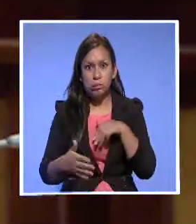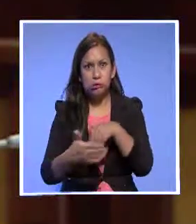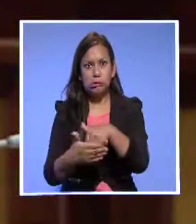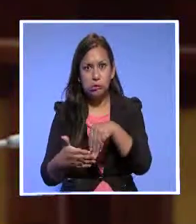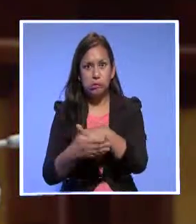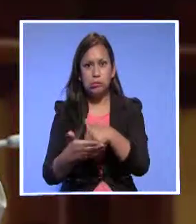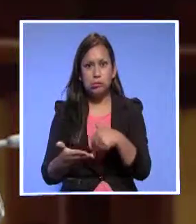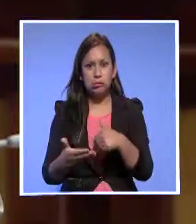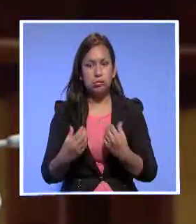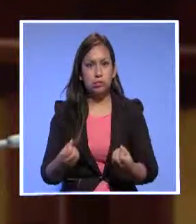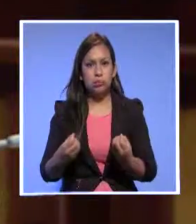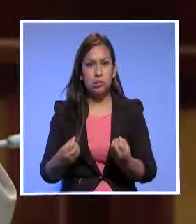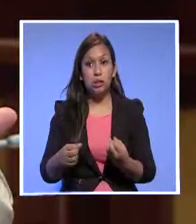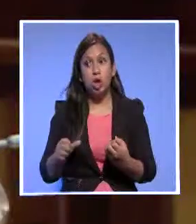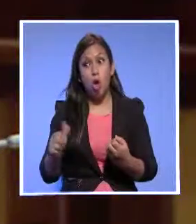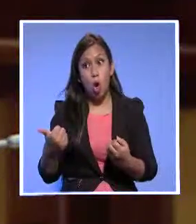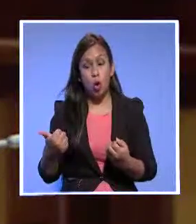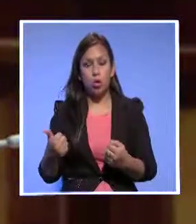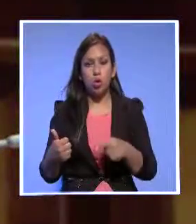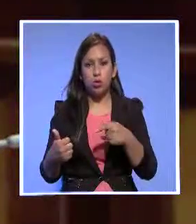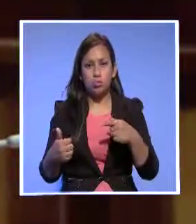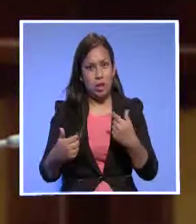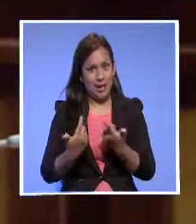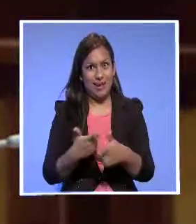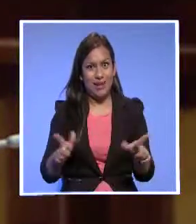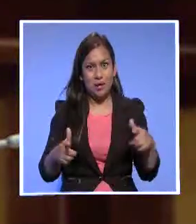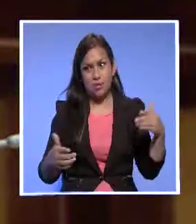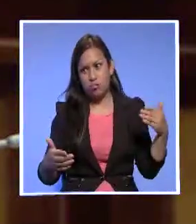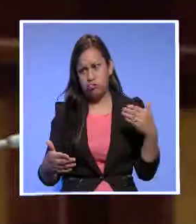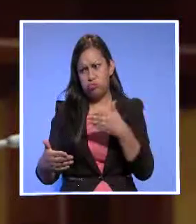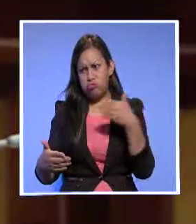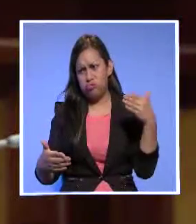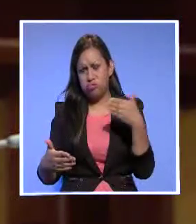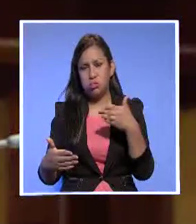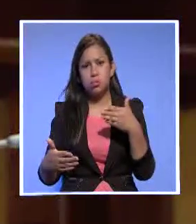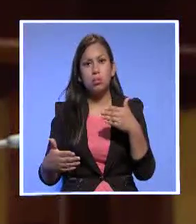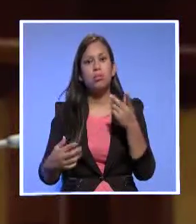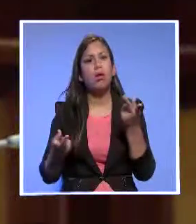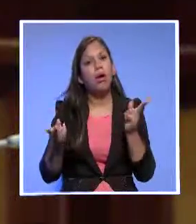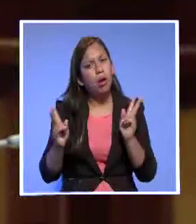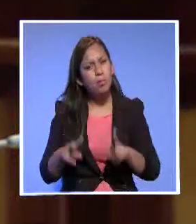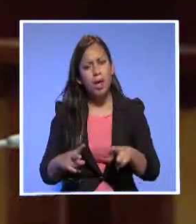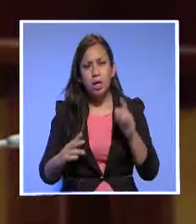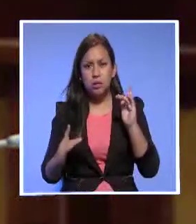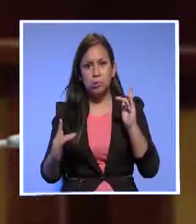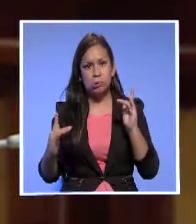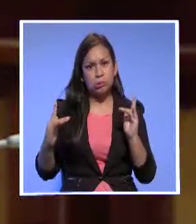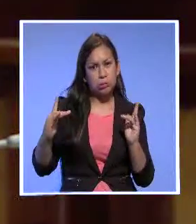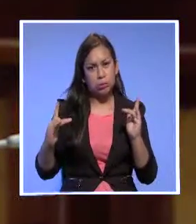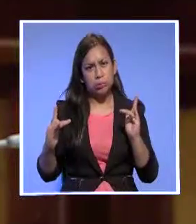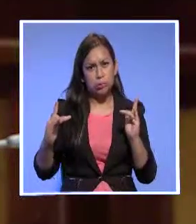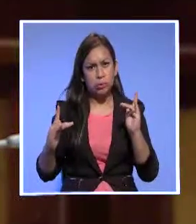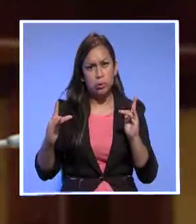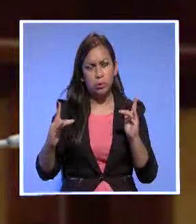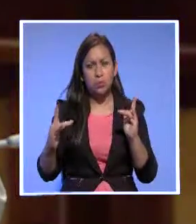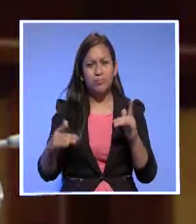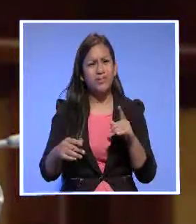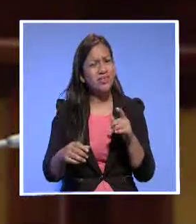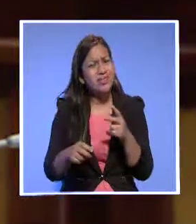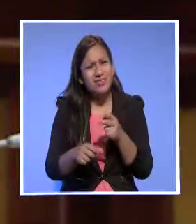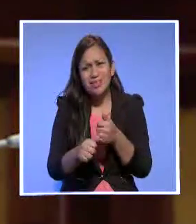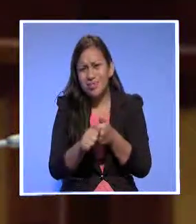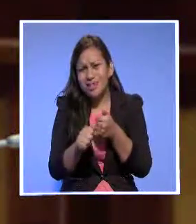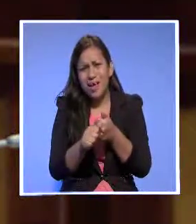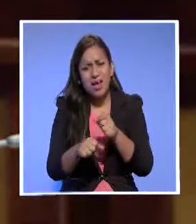momentos prácticamente el otro carril que tiene acceso está a punto de colapsar para eso hemos pedido a través del comité de reconstrucción y ya el señor